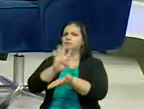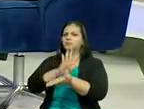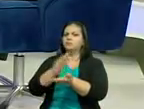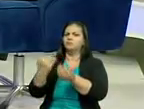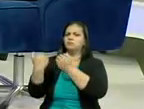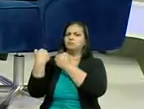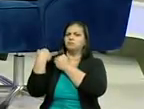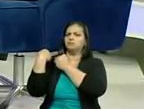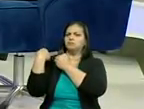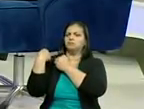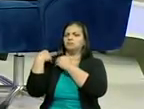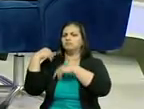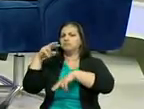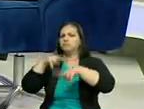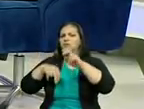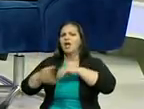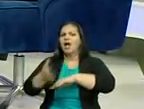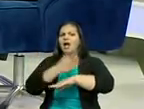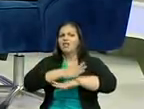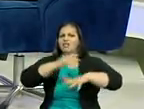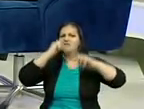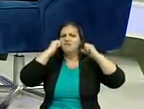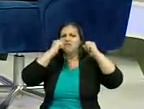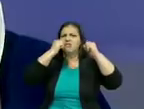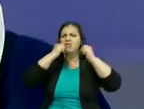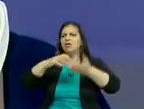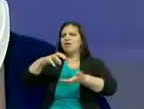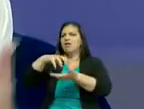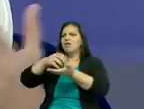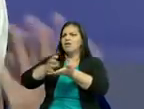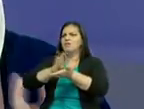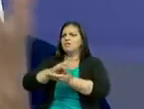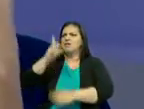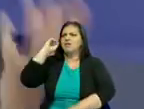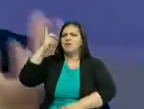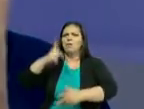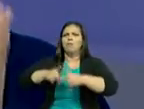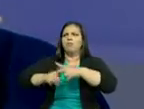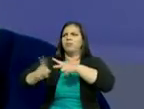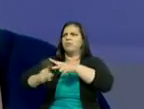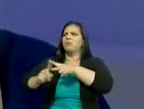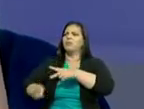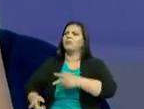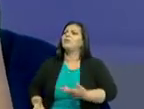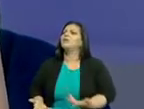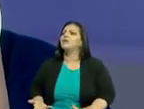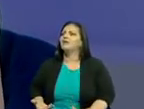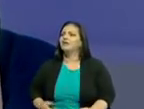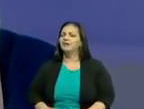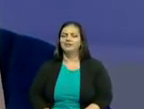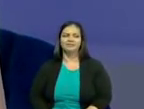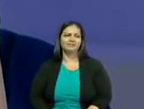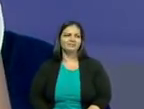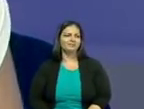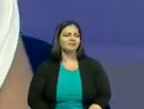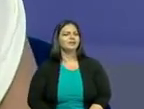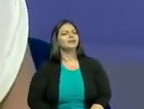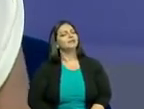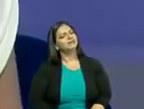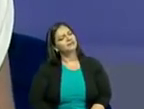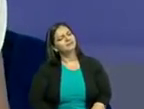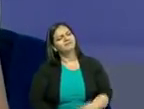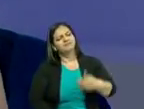brillaban, pero por su ausencia. En lo personal a mí me pareció que fue lo correcto, pero entiendo que hay diferentes lecturas sobre esto. Yo creo que no era momento